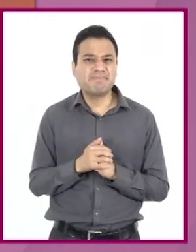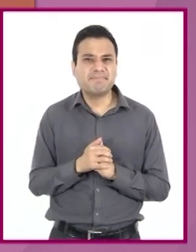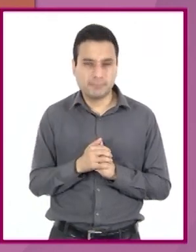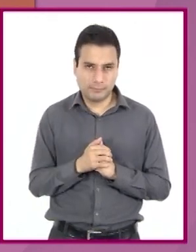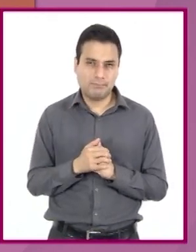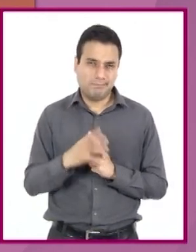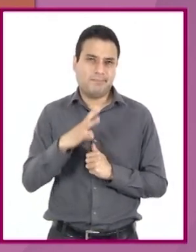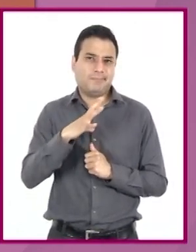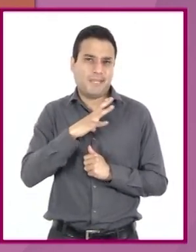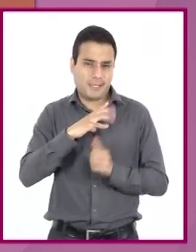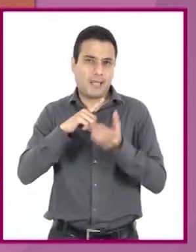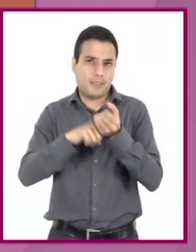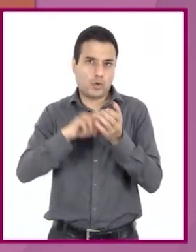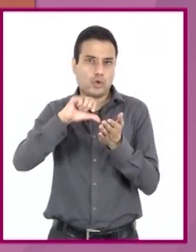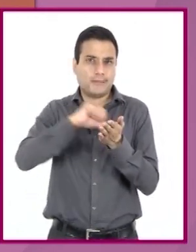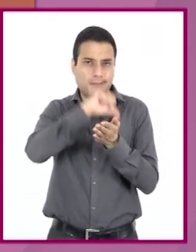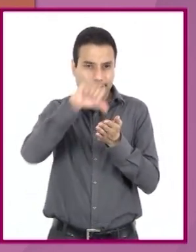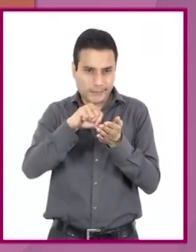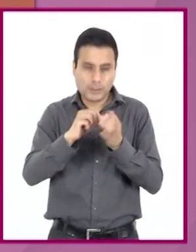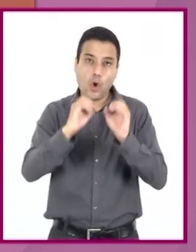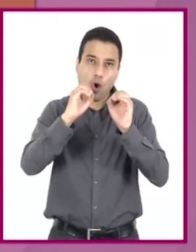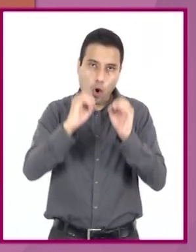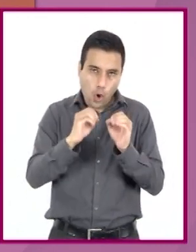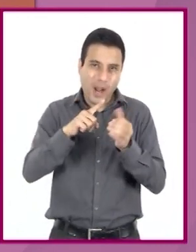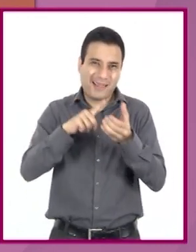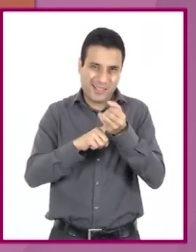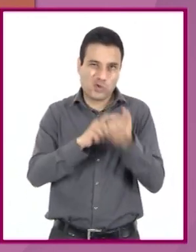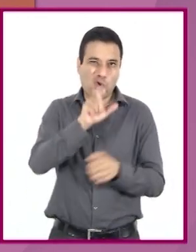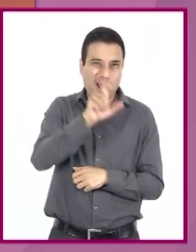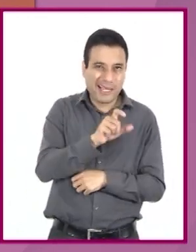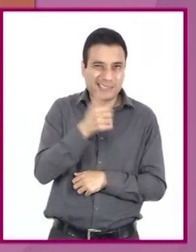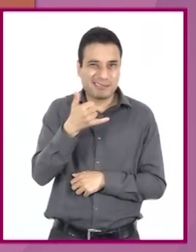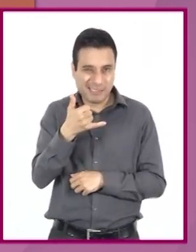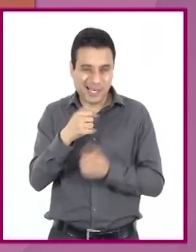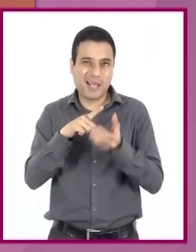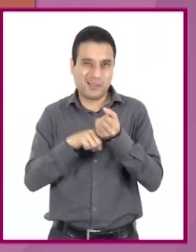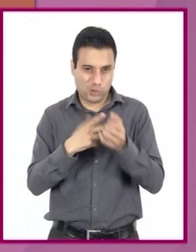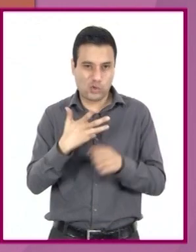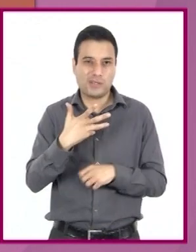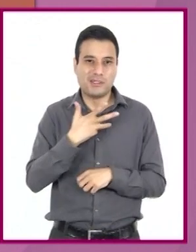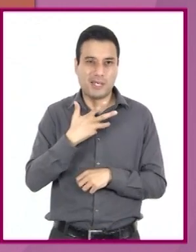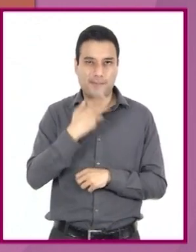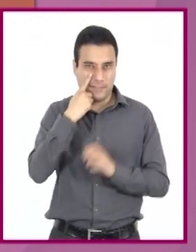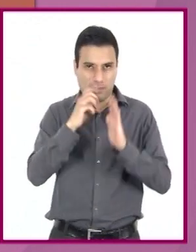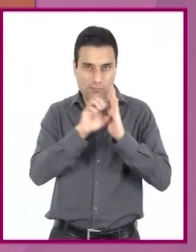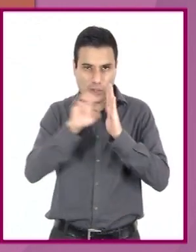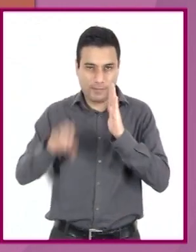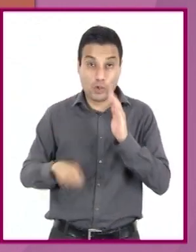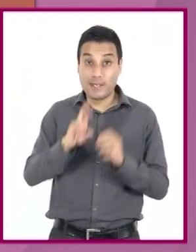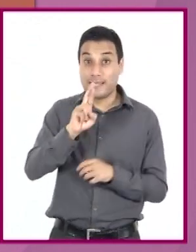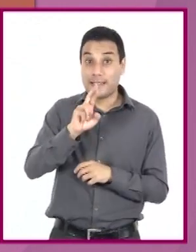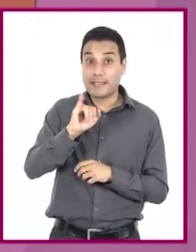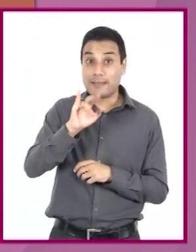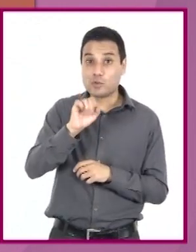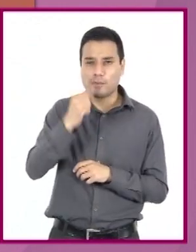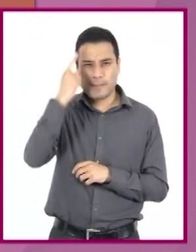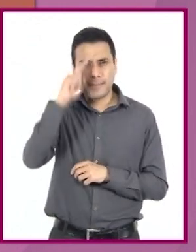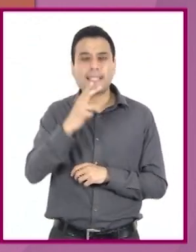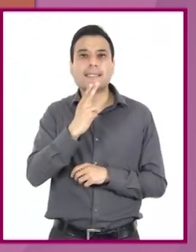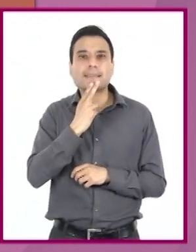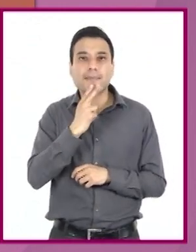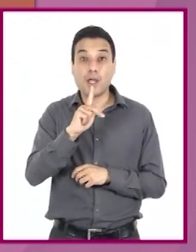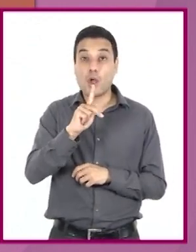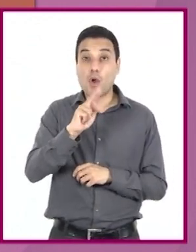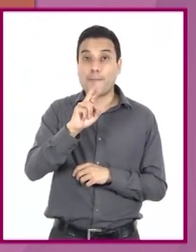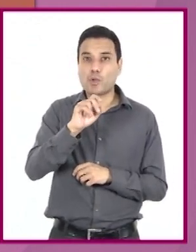en el núcleo, o bien condensada en los cromosomas, como los ribosomas, que participan en la síntesis de proteínas.